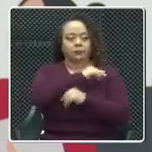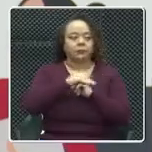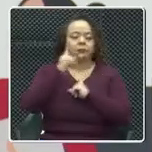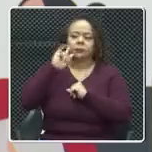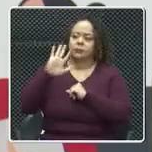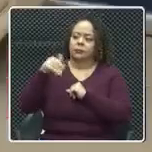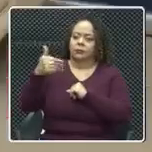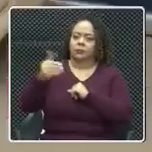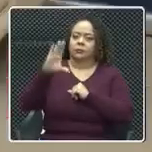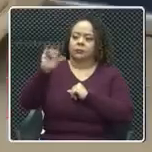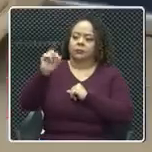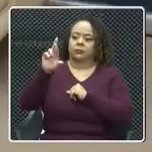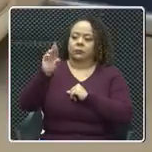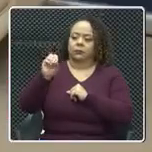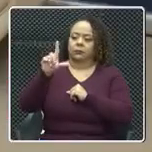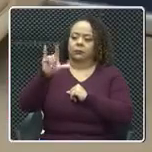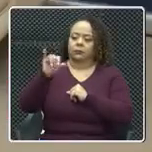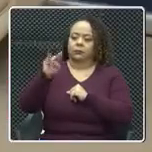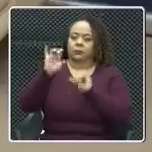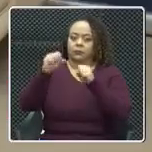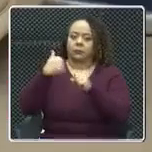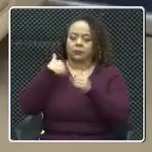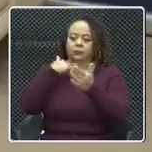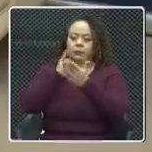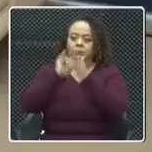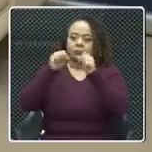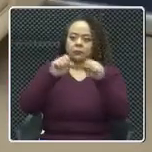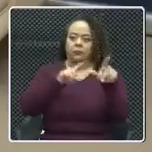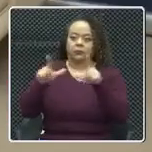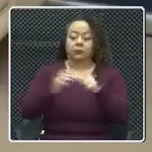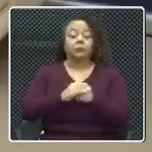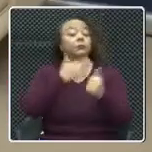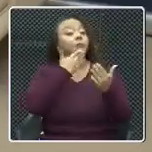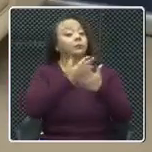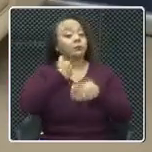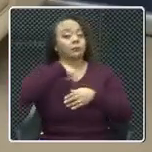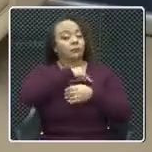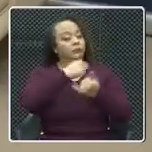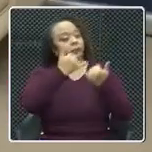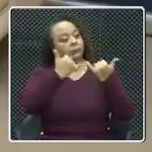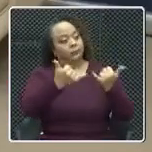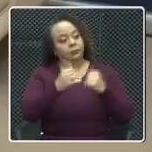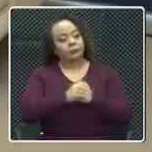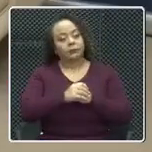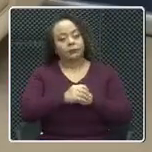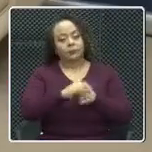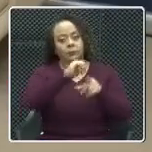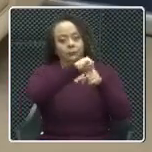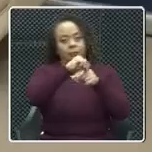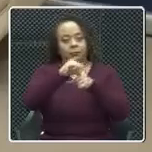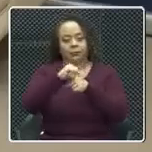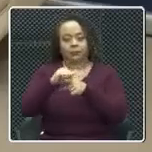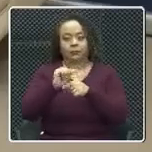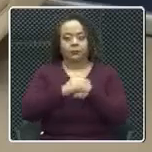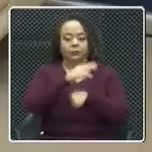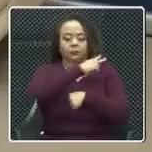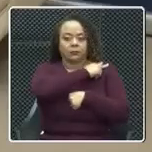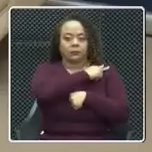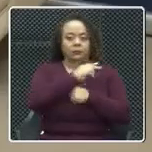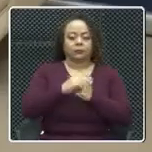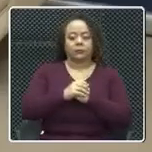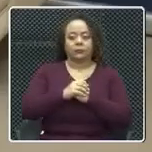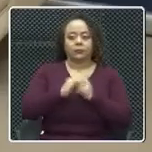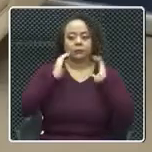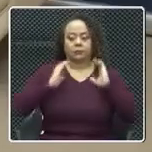cuándo, Carolina, creen que van a tener esta posibilidad lista? Bueno, nosotros ya damos capacitaciones a los patronos,